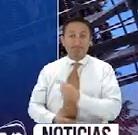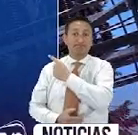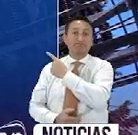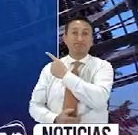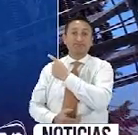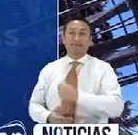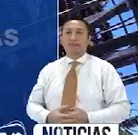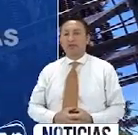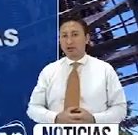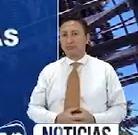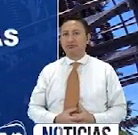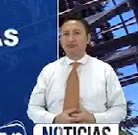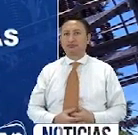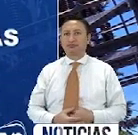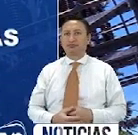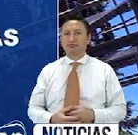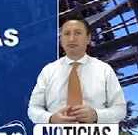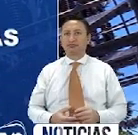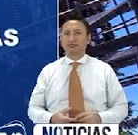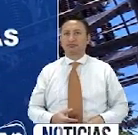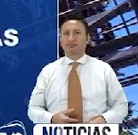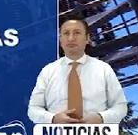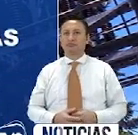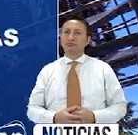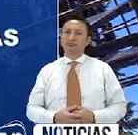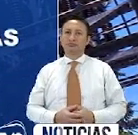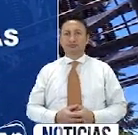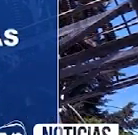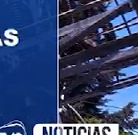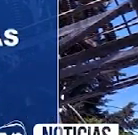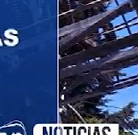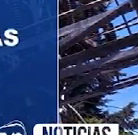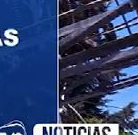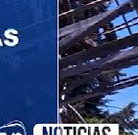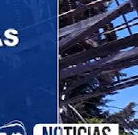center 136, la página web